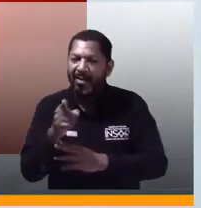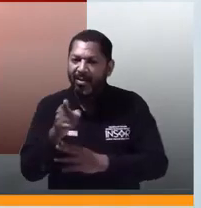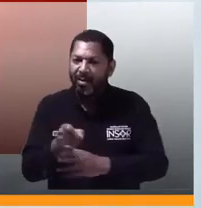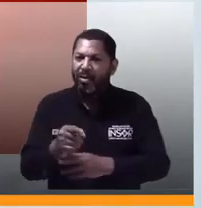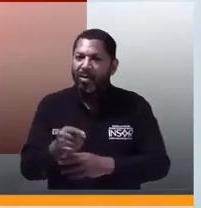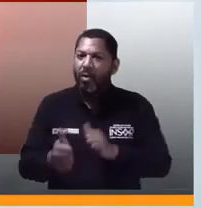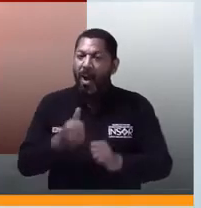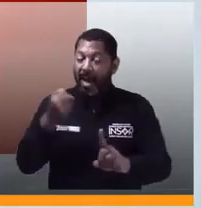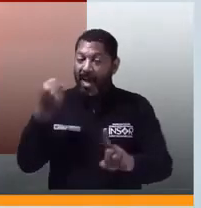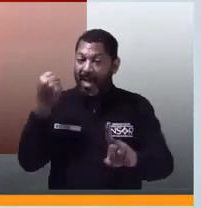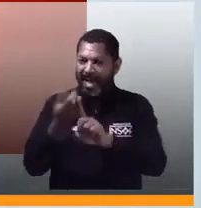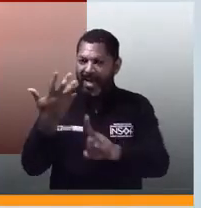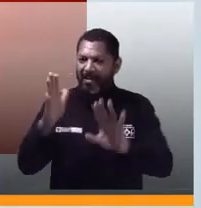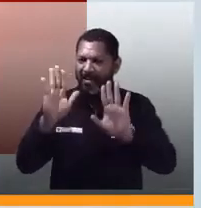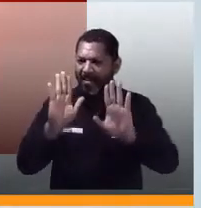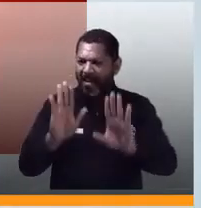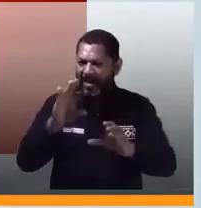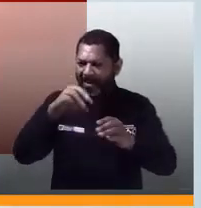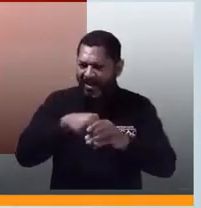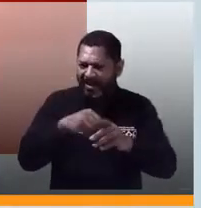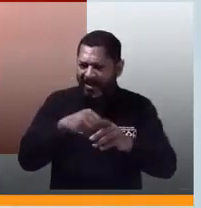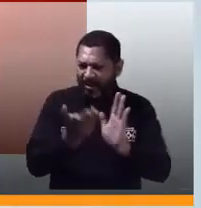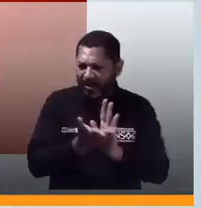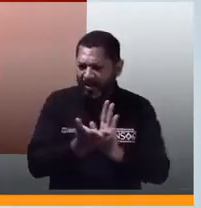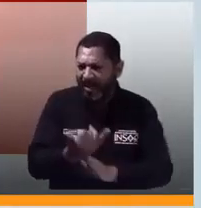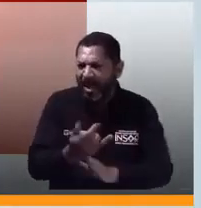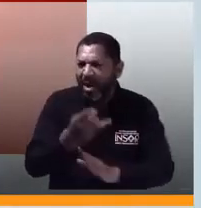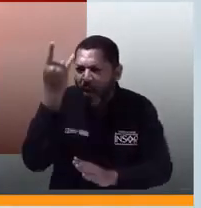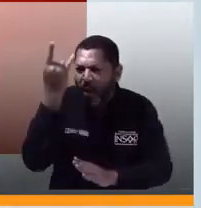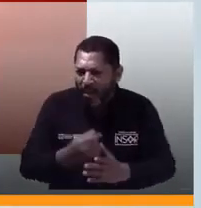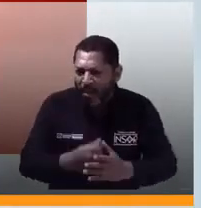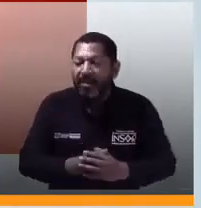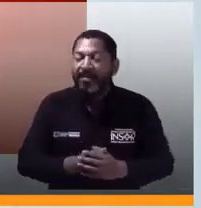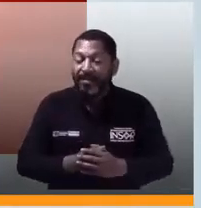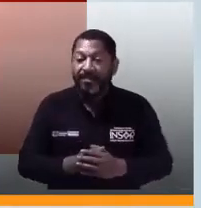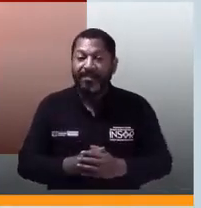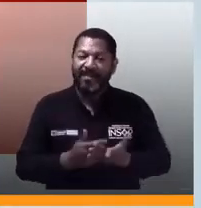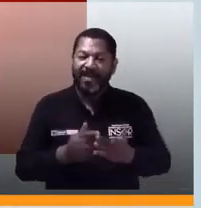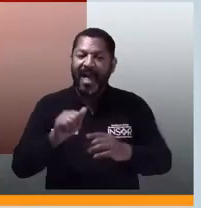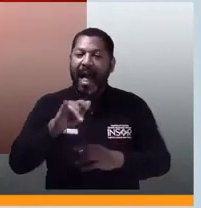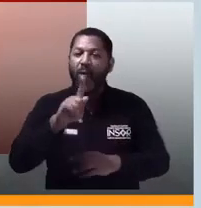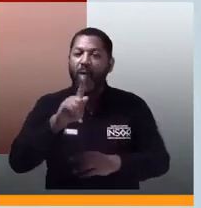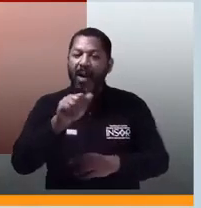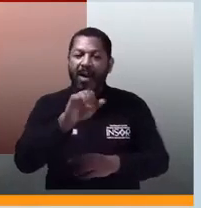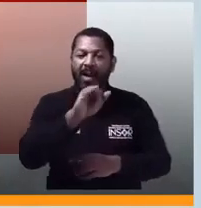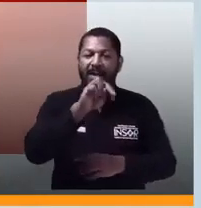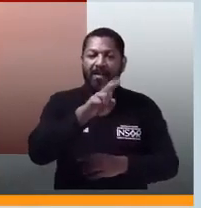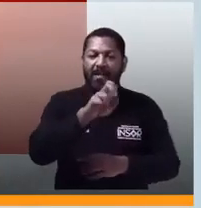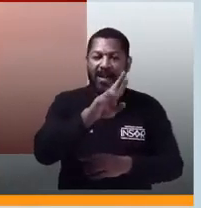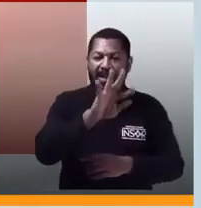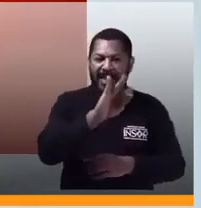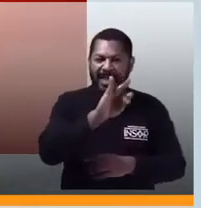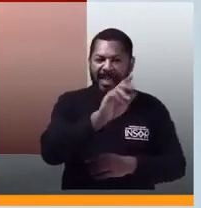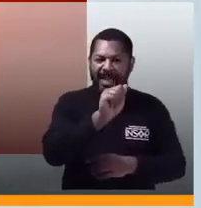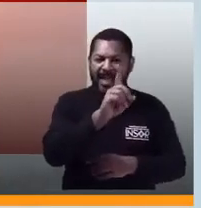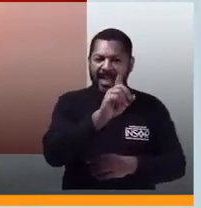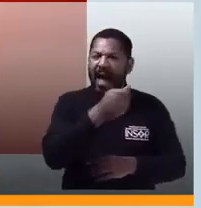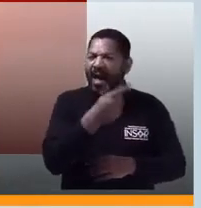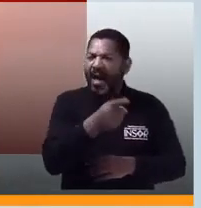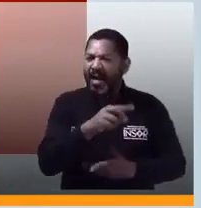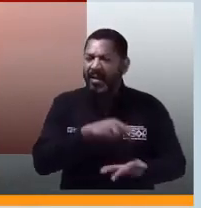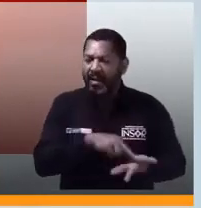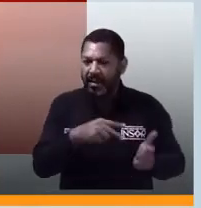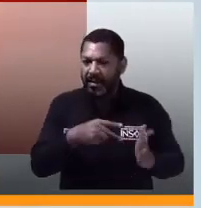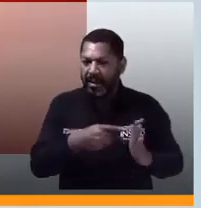el impacto que se tiene con los estudiantes y conocer toda esta temática de aula invertida que se está aplicando mucho en estos momentos y que lo vemos